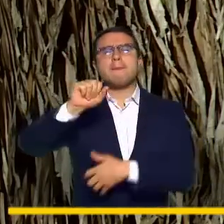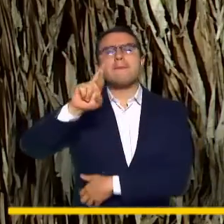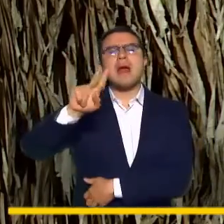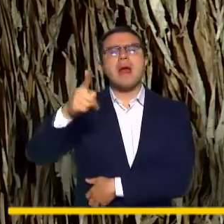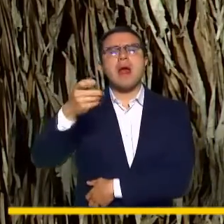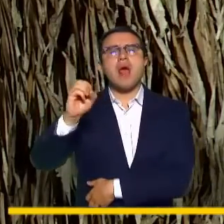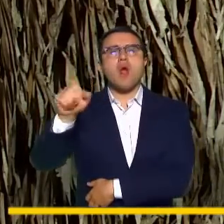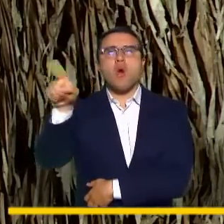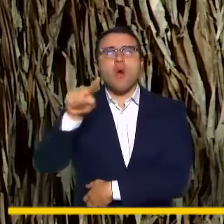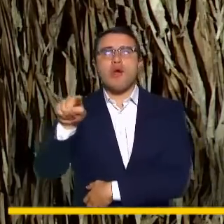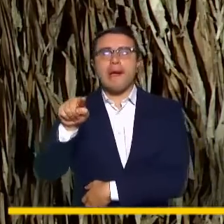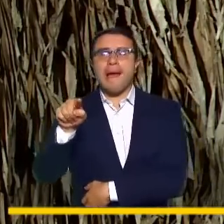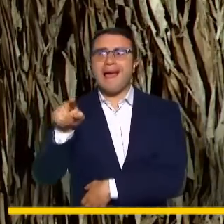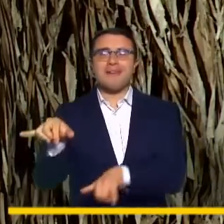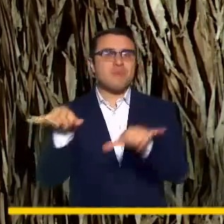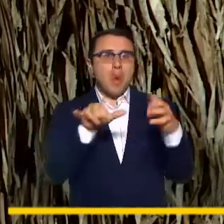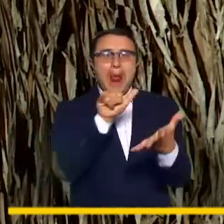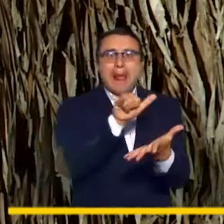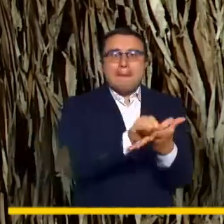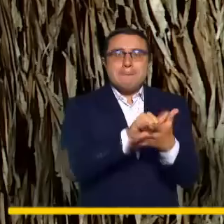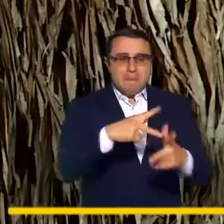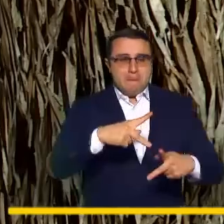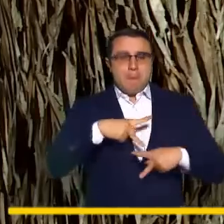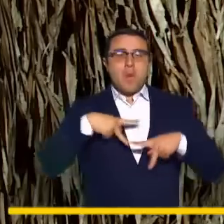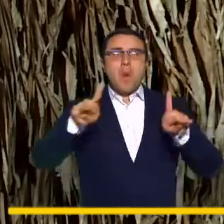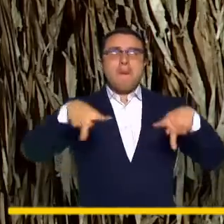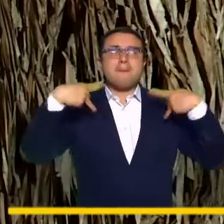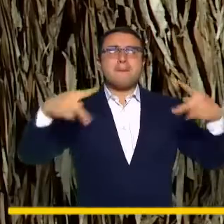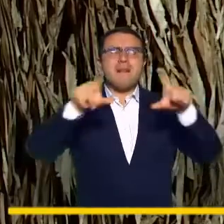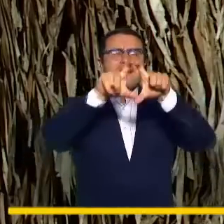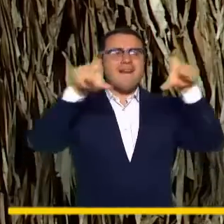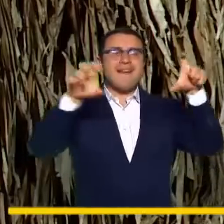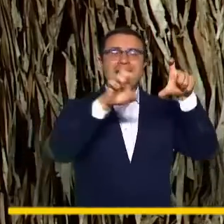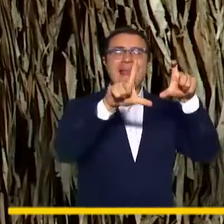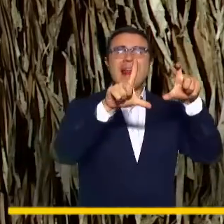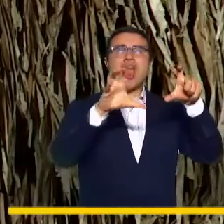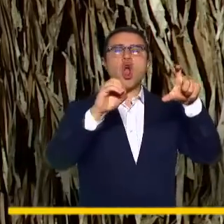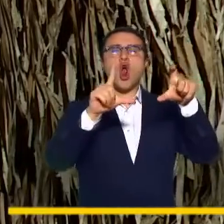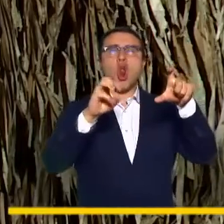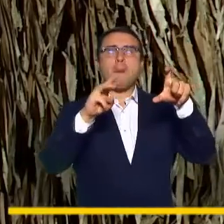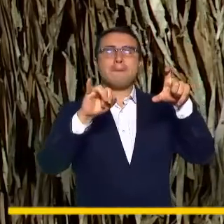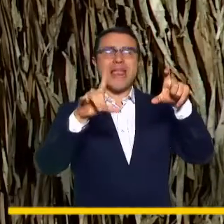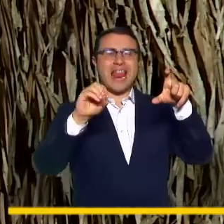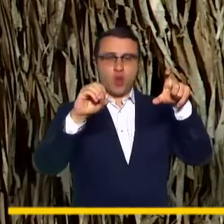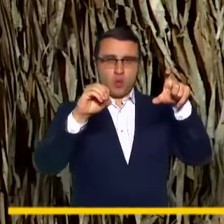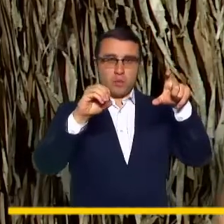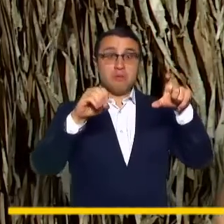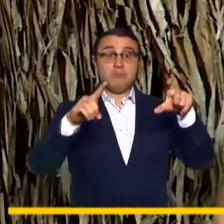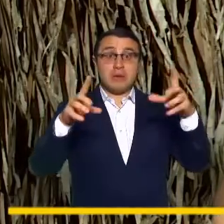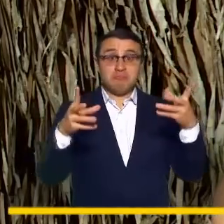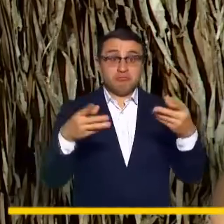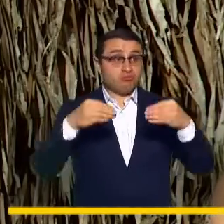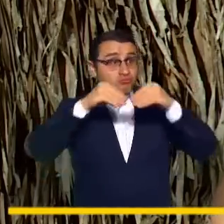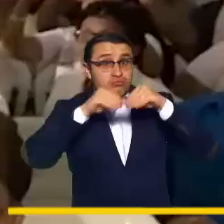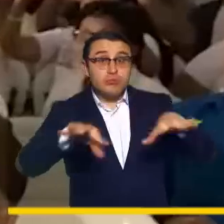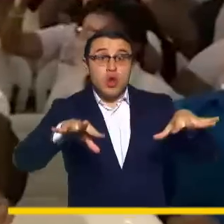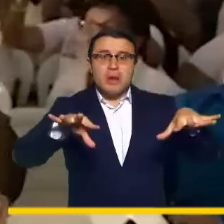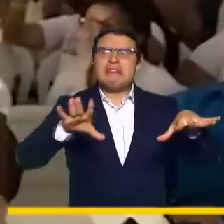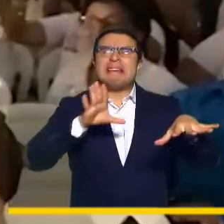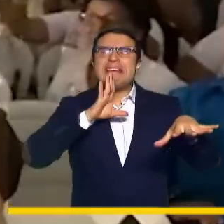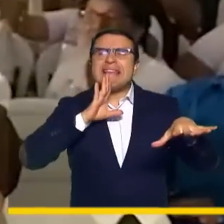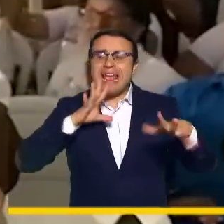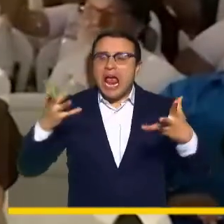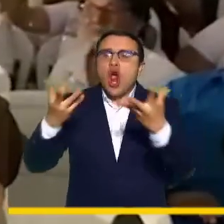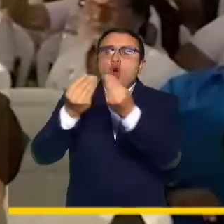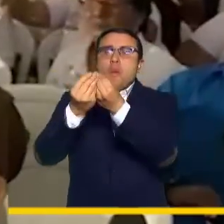¿Del mismo dueño del colombiano o no? Creo yo, periódico del grupo empresarial antioqueño.